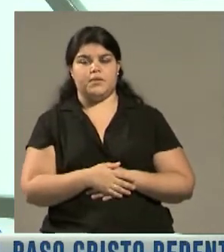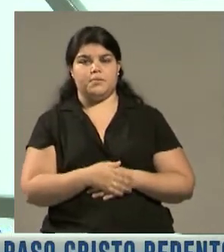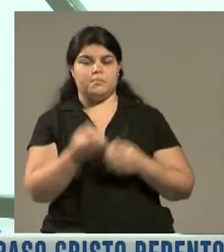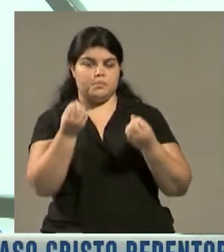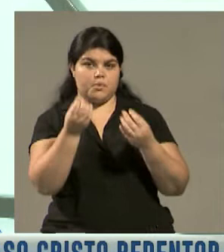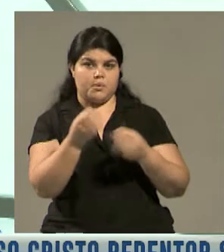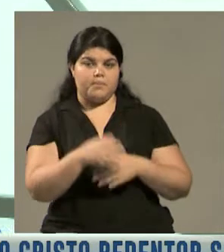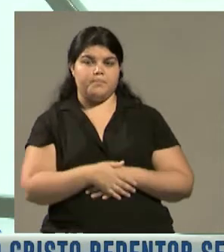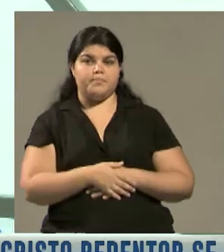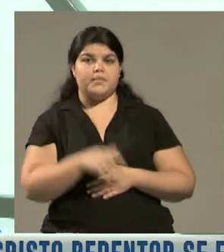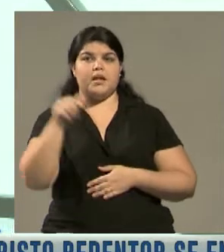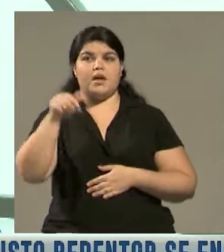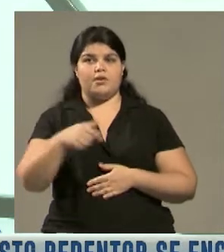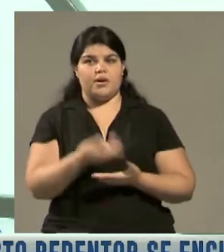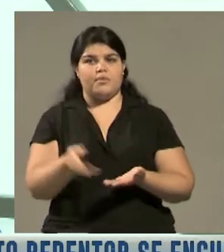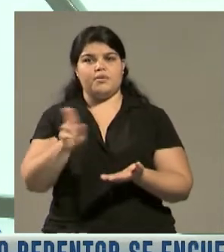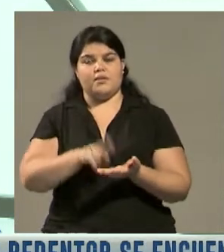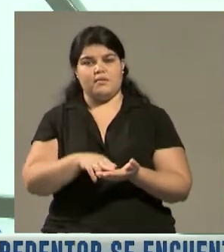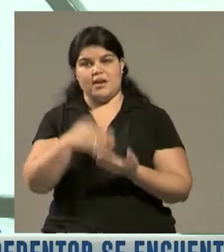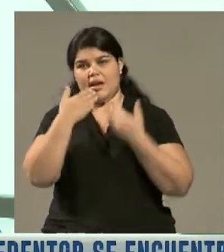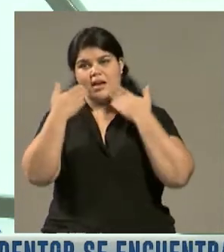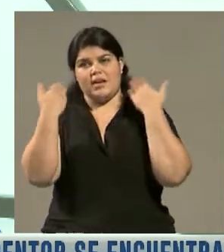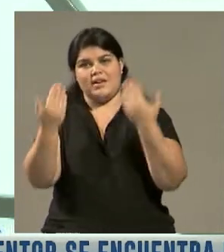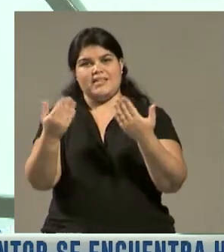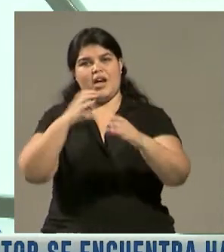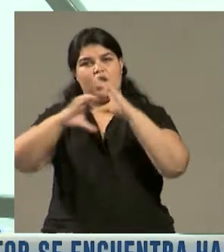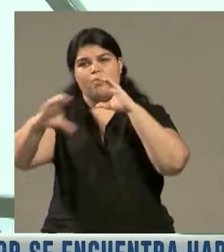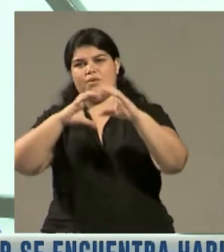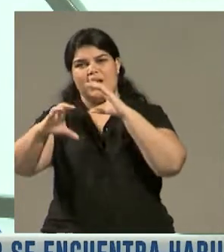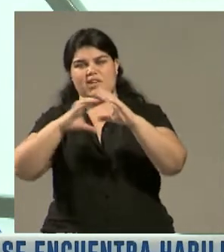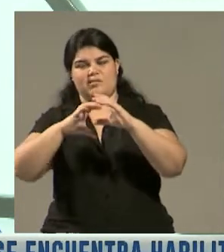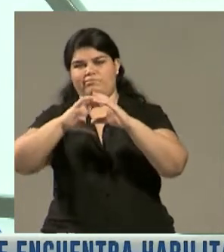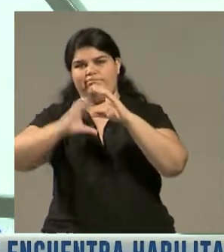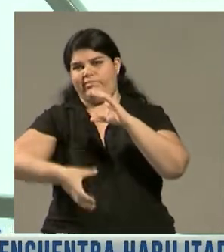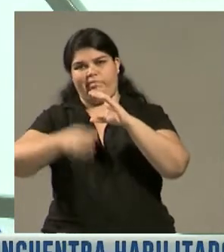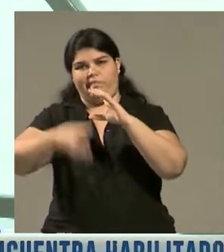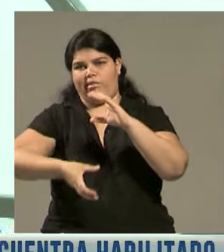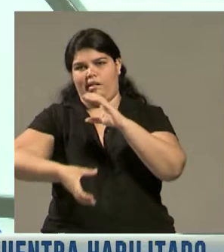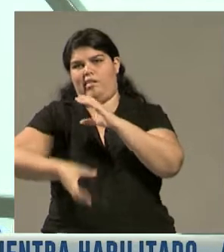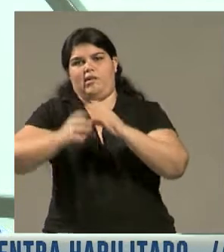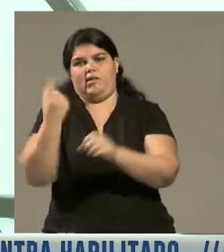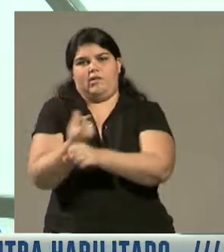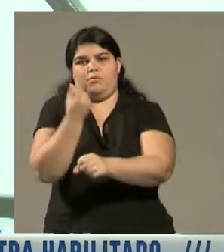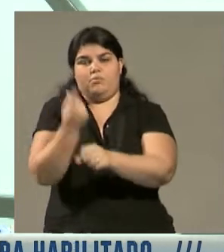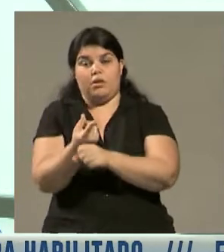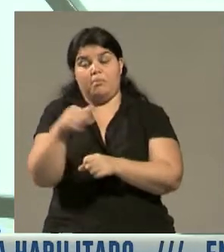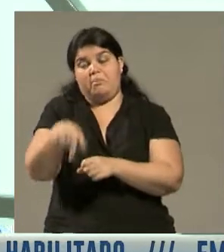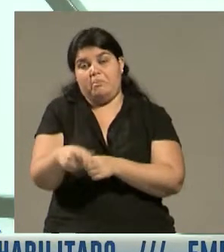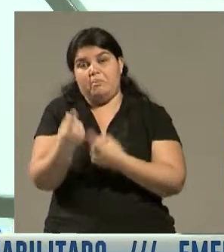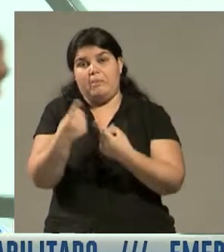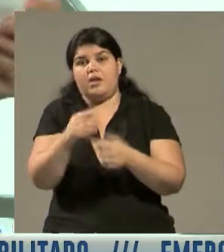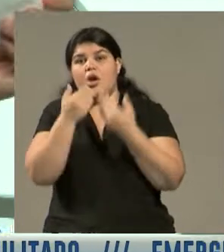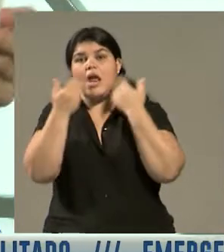a saludar a Cristian, agradecerle. Desde acá no podemos retomar la comunicación, pero le agradecemos igualmente por el contacto